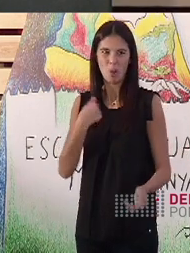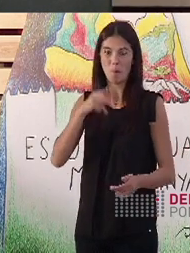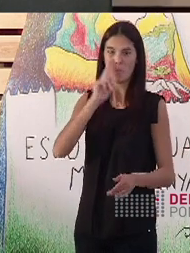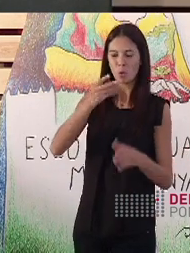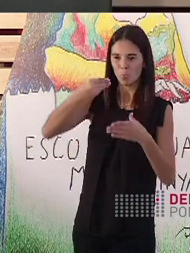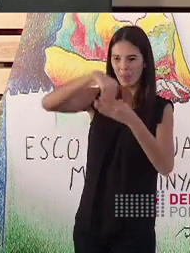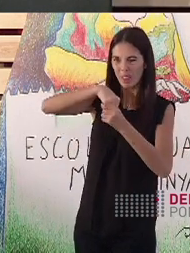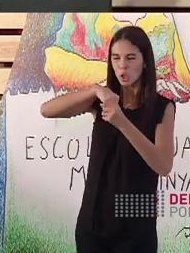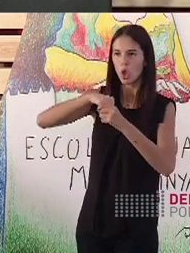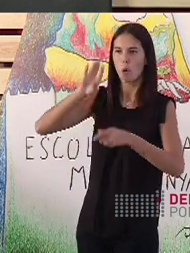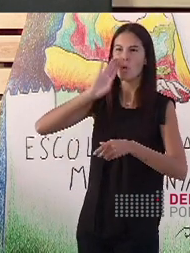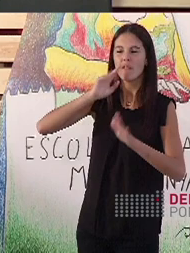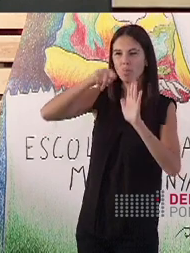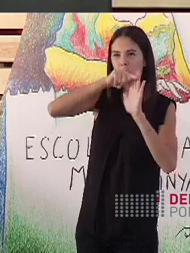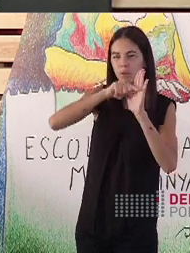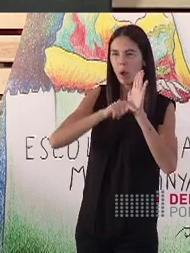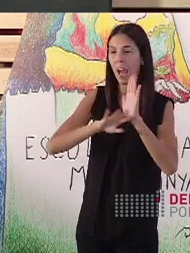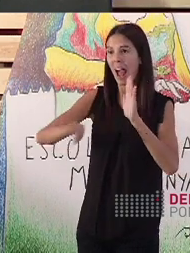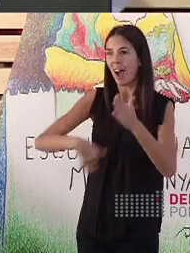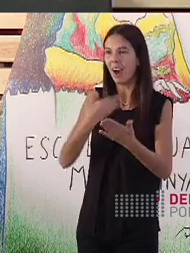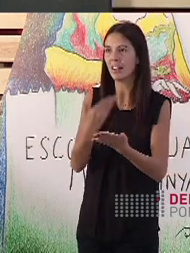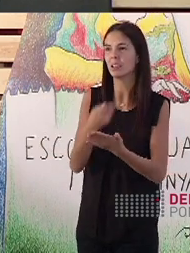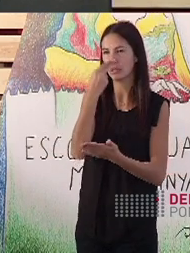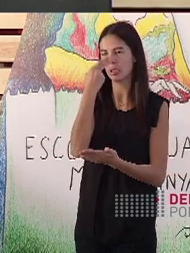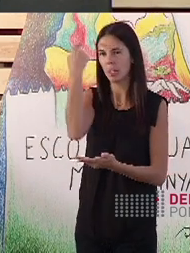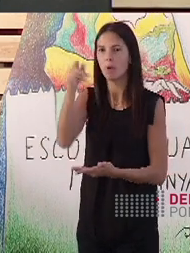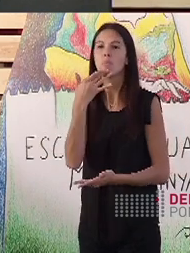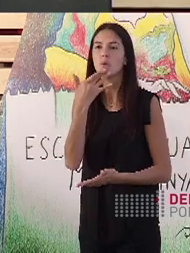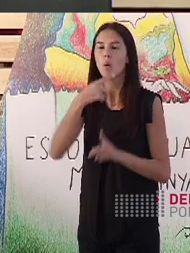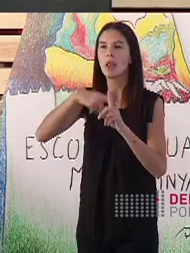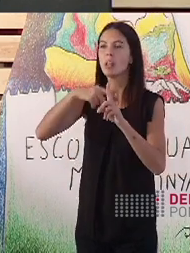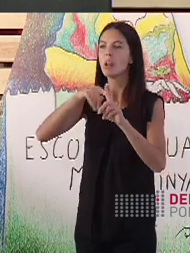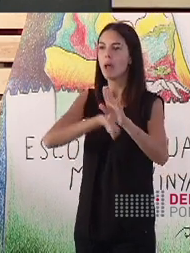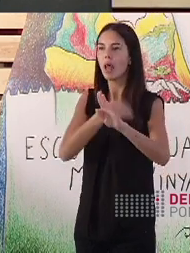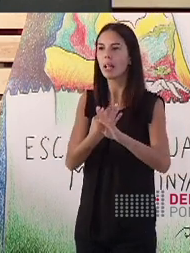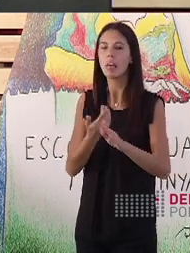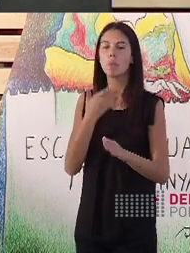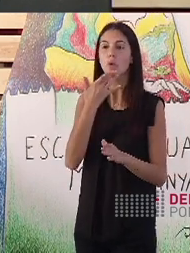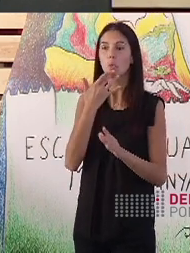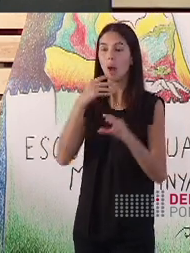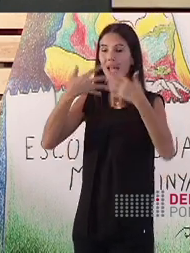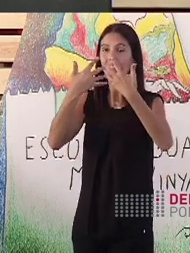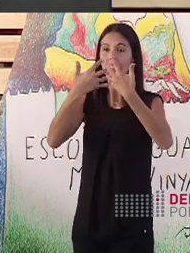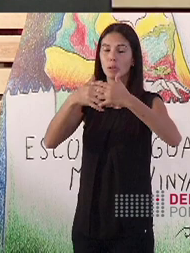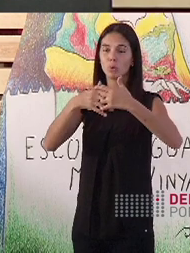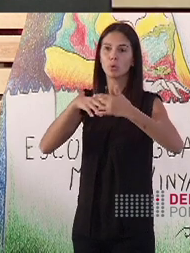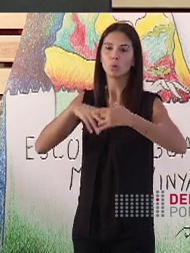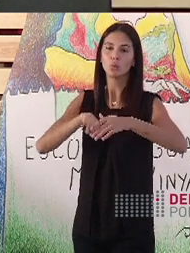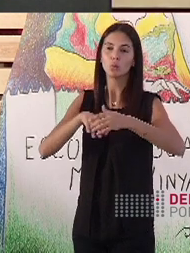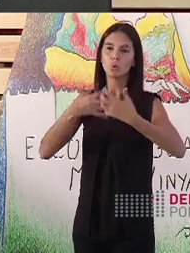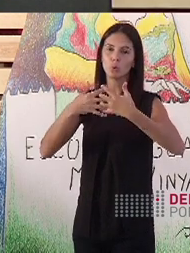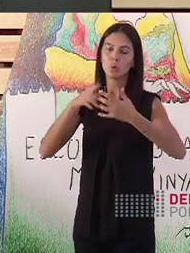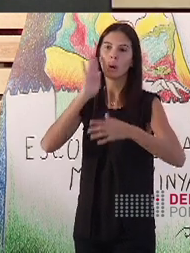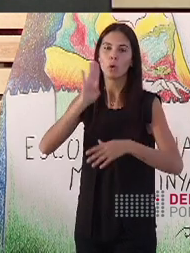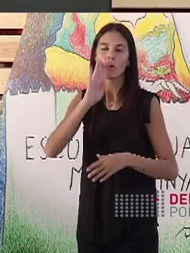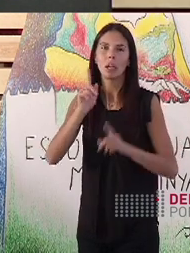pornografía, incluso que esto es muy interesante de saber, cuando se estudia a nivel académico la industria pornográfica, claro, si se hace sin